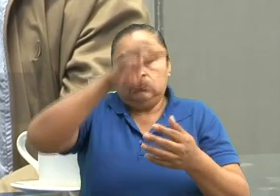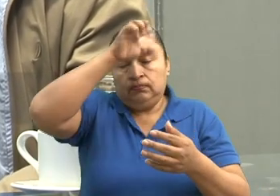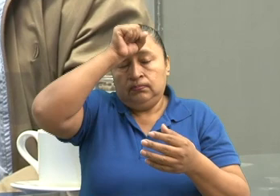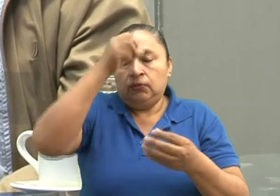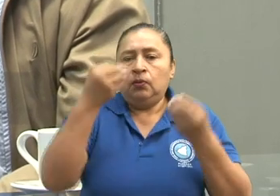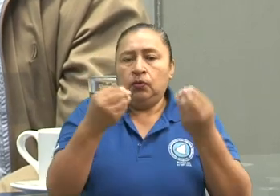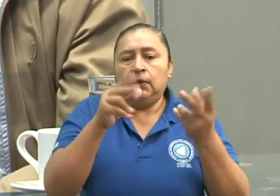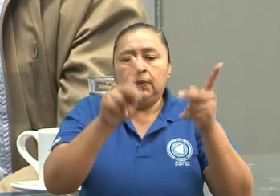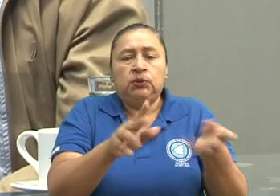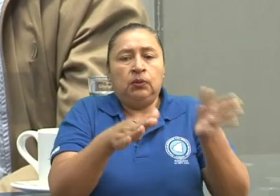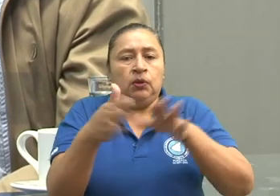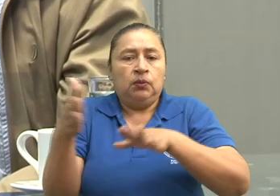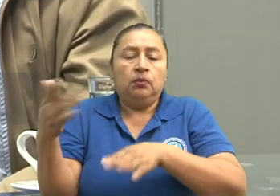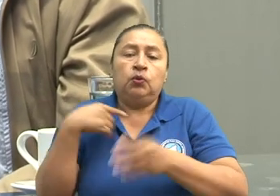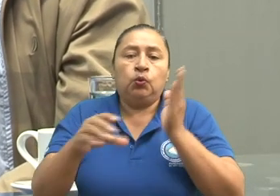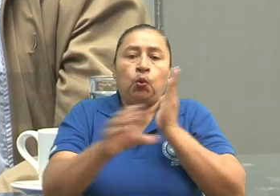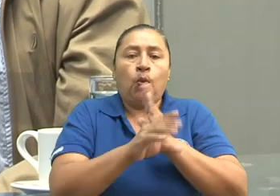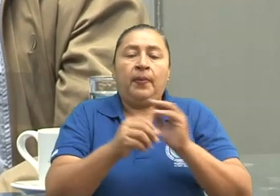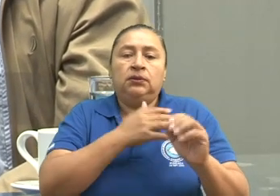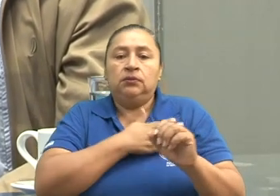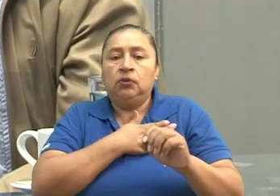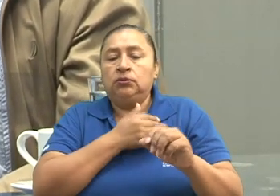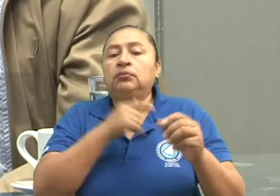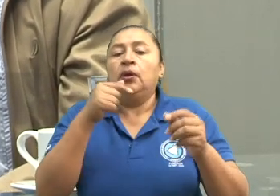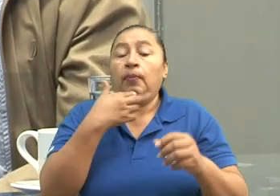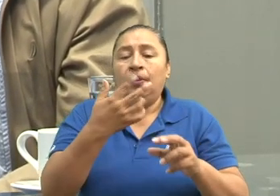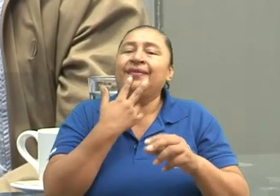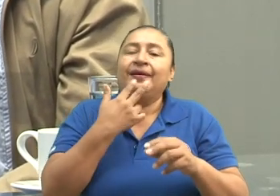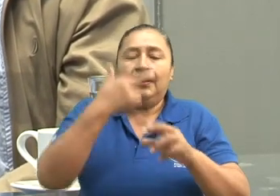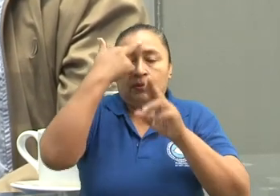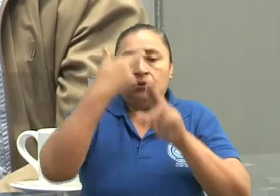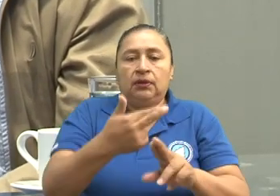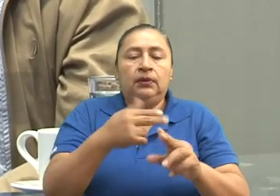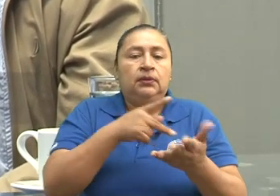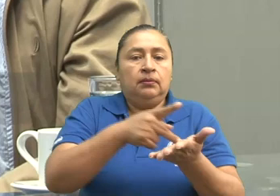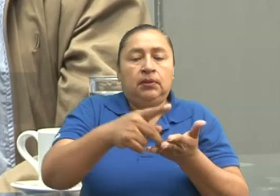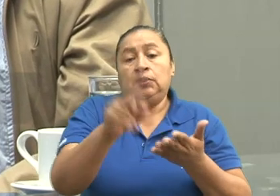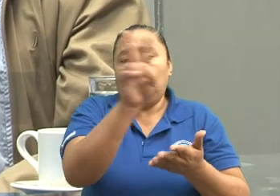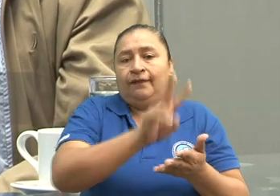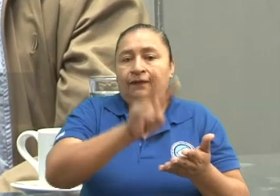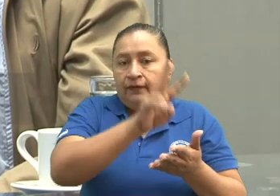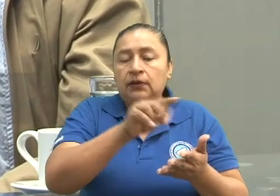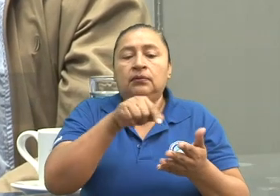de esos héroes masacrados por la dictadura somocista y por la irresponsabilidad política del Partido Conservador,